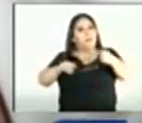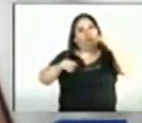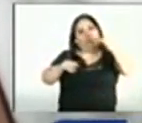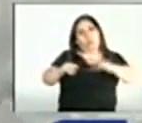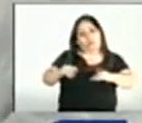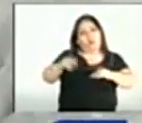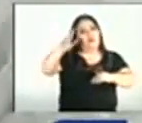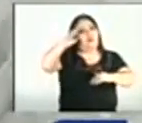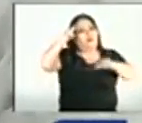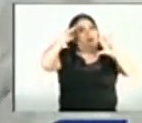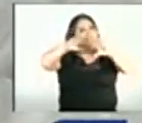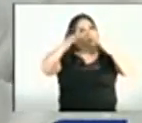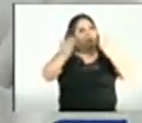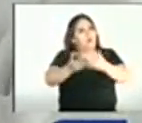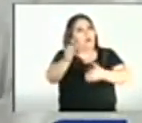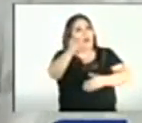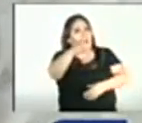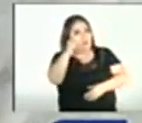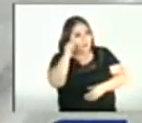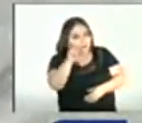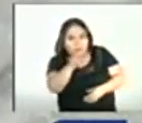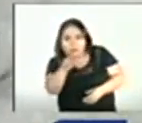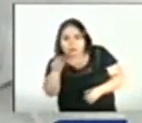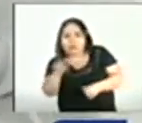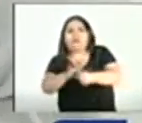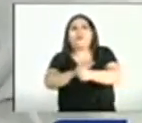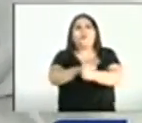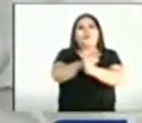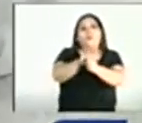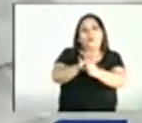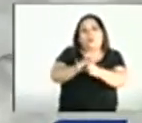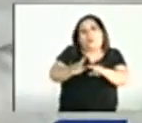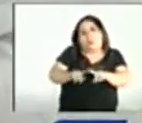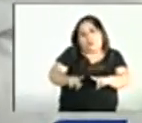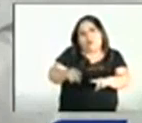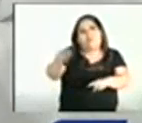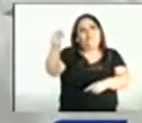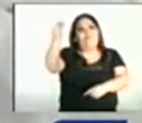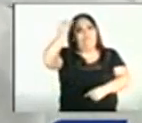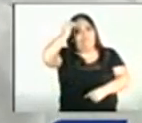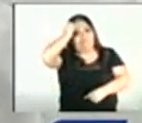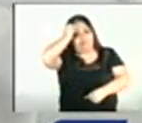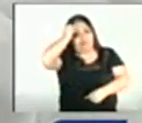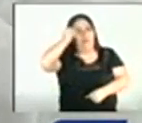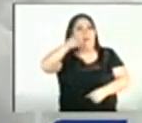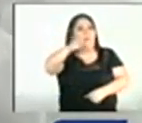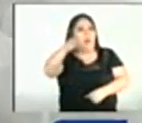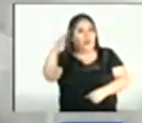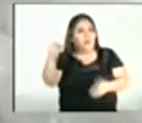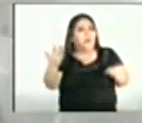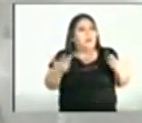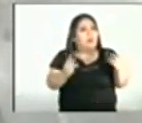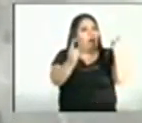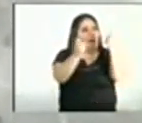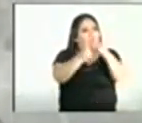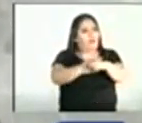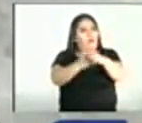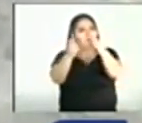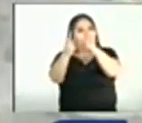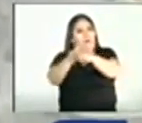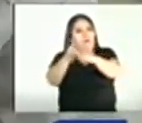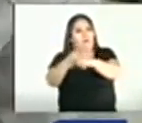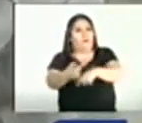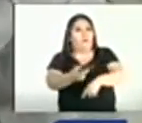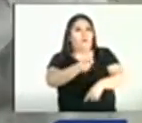de los países del planeta detectaron positivos por coronavirus Aunque hay que tener en cuenta que muchos países han cambiado la frecuencia de sus